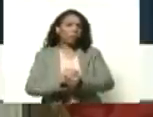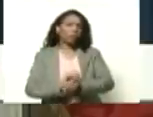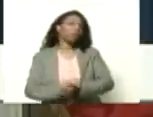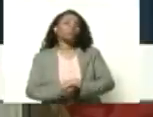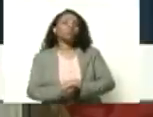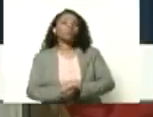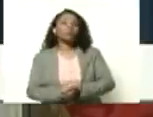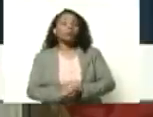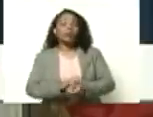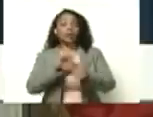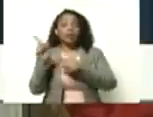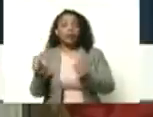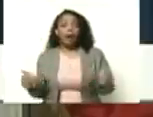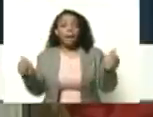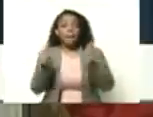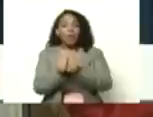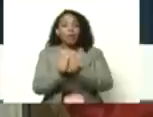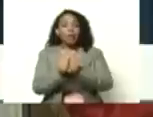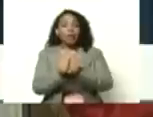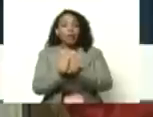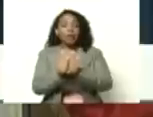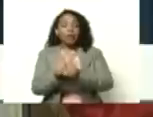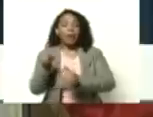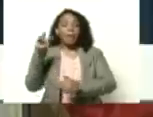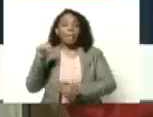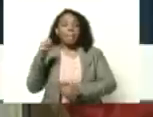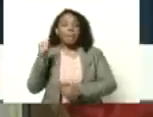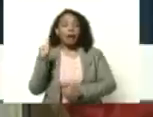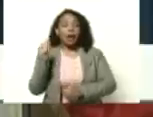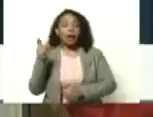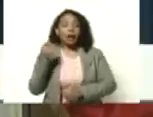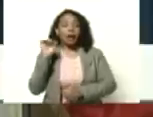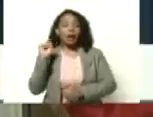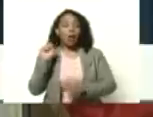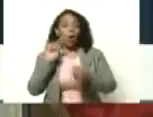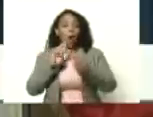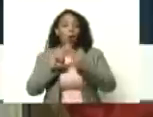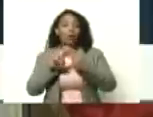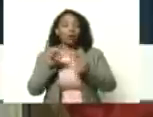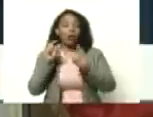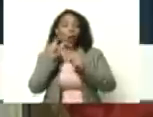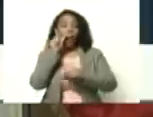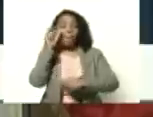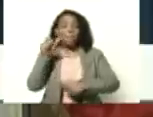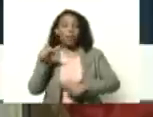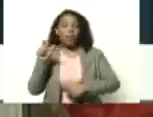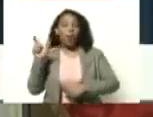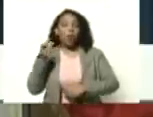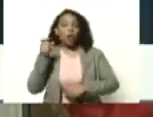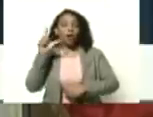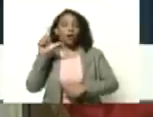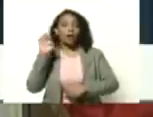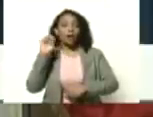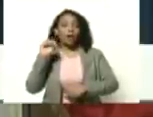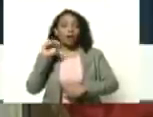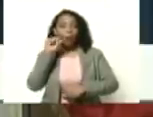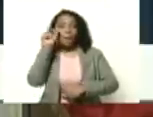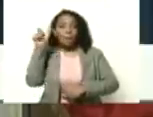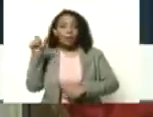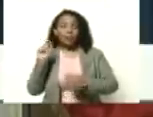de este amante de magic fumar es conocido como 'el en castellano a quien nosotros entrevistamos